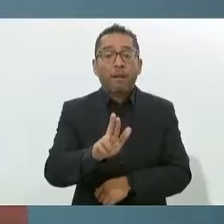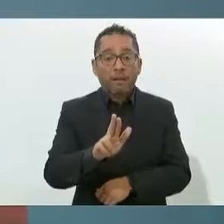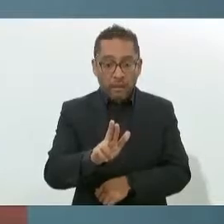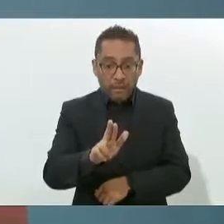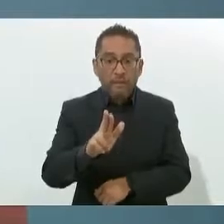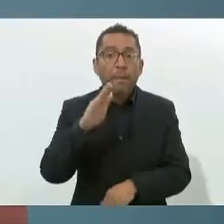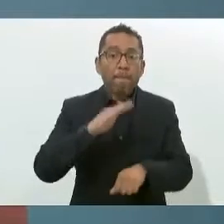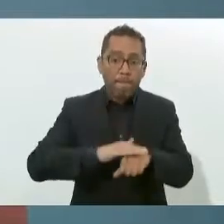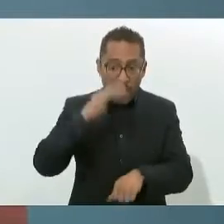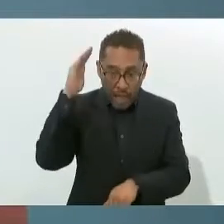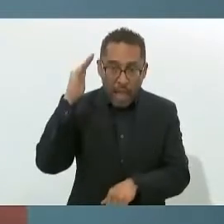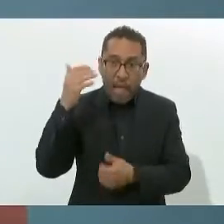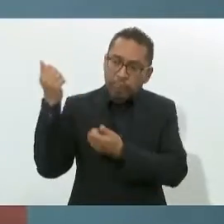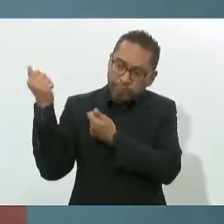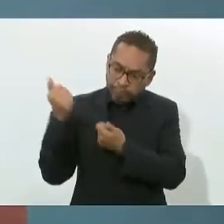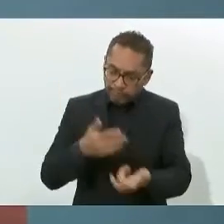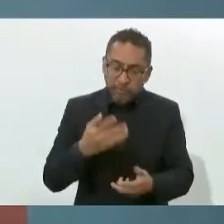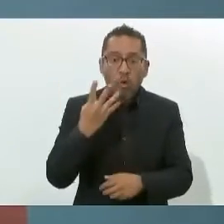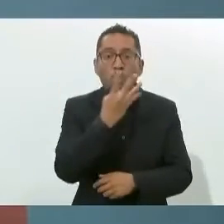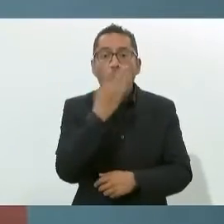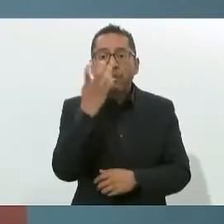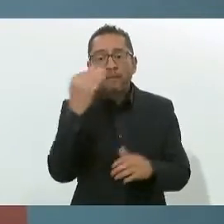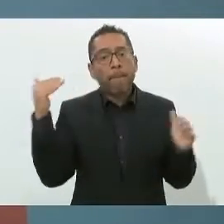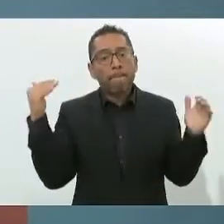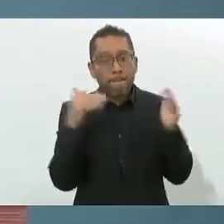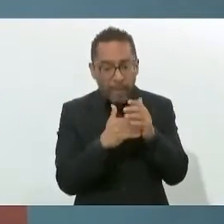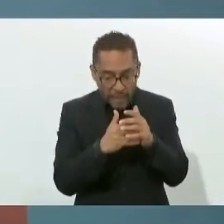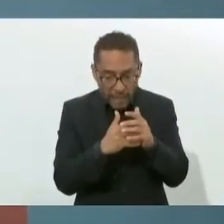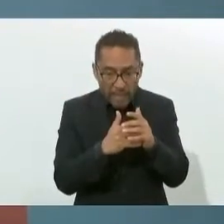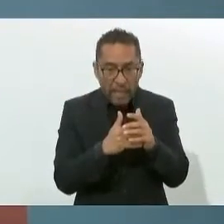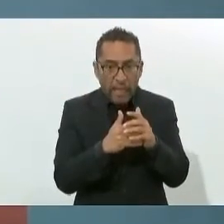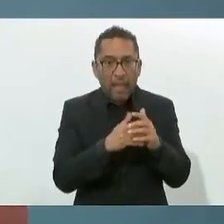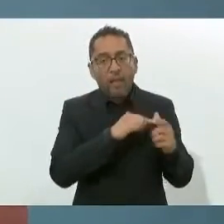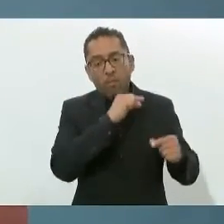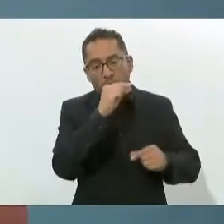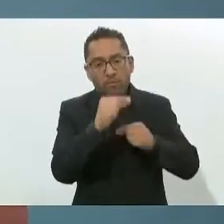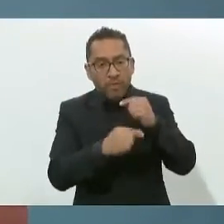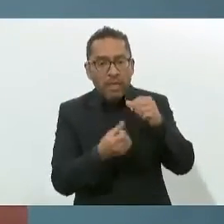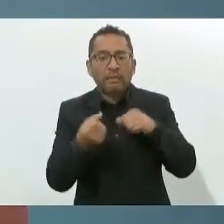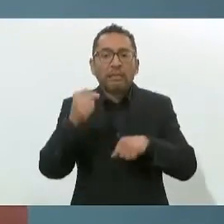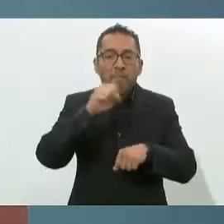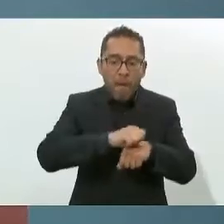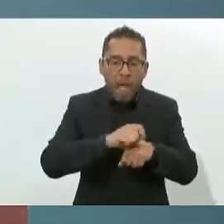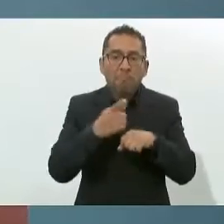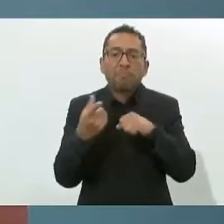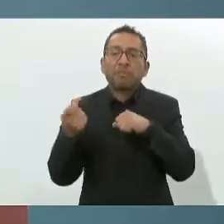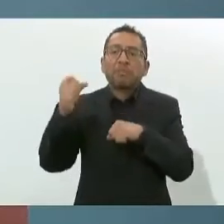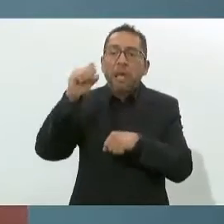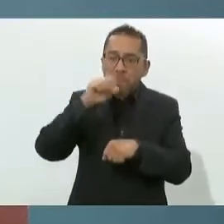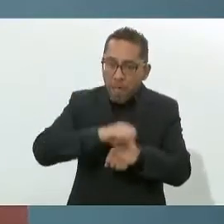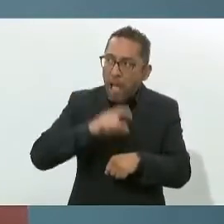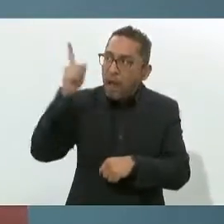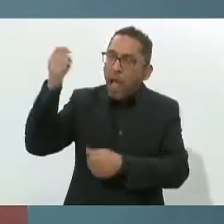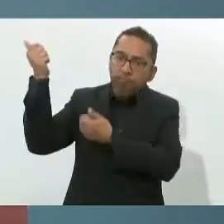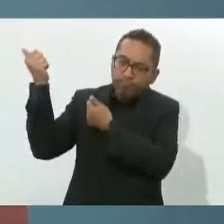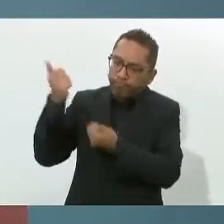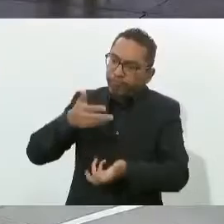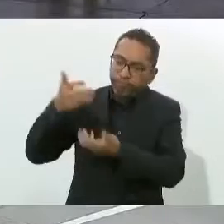más de 400,000 dosis y así semana por semana nos van a estar